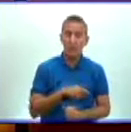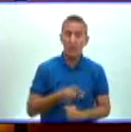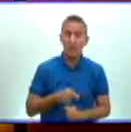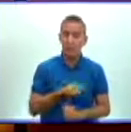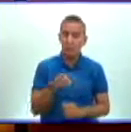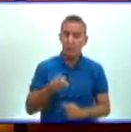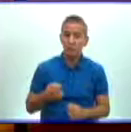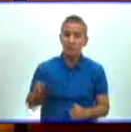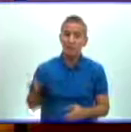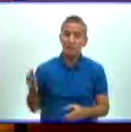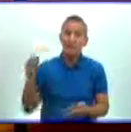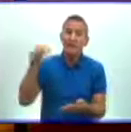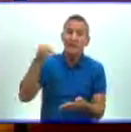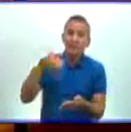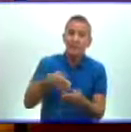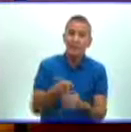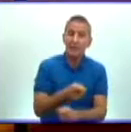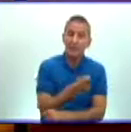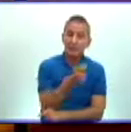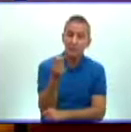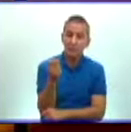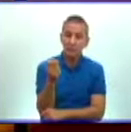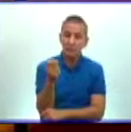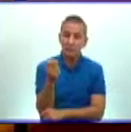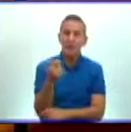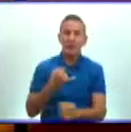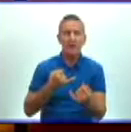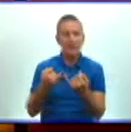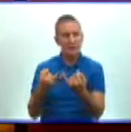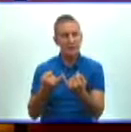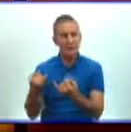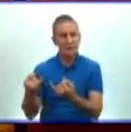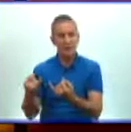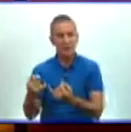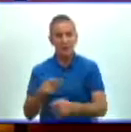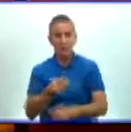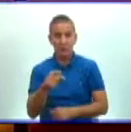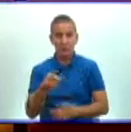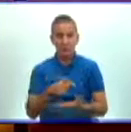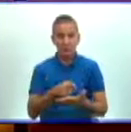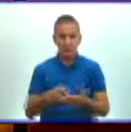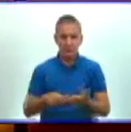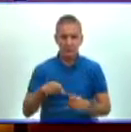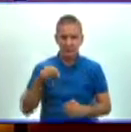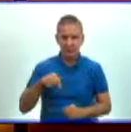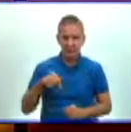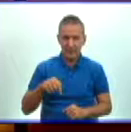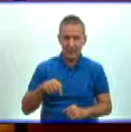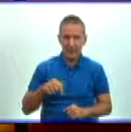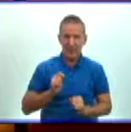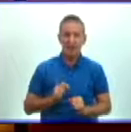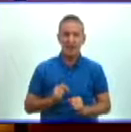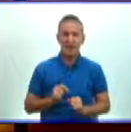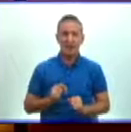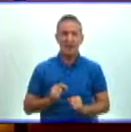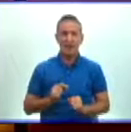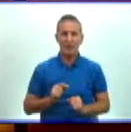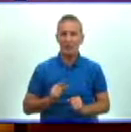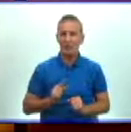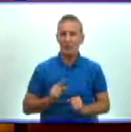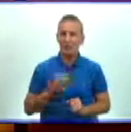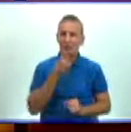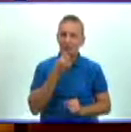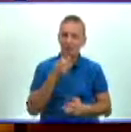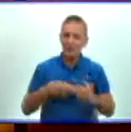maestro y comparta lo que usted ha escrito. En estos momentos no me lo pueden hacer a mí, pero